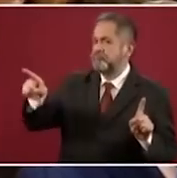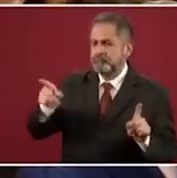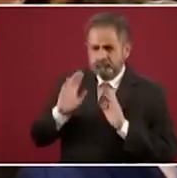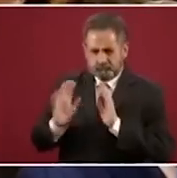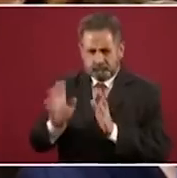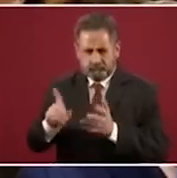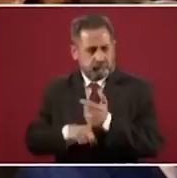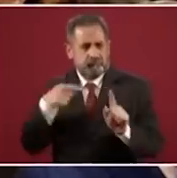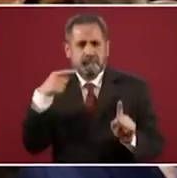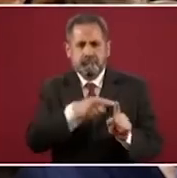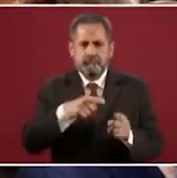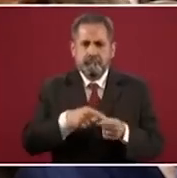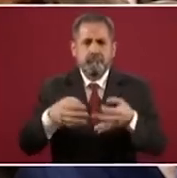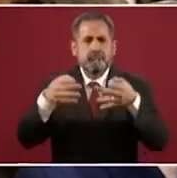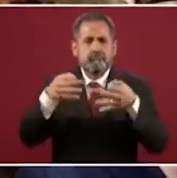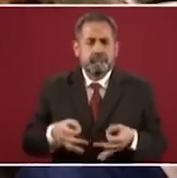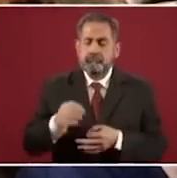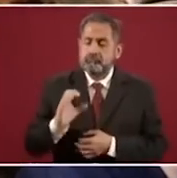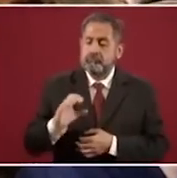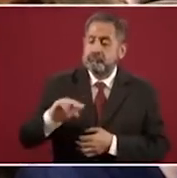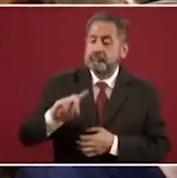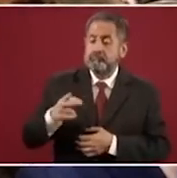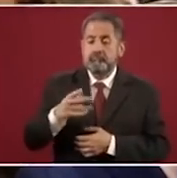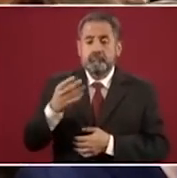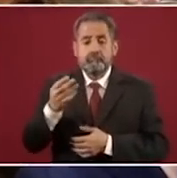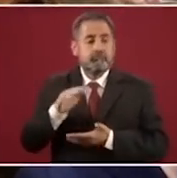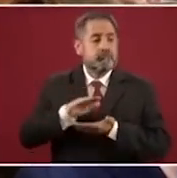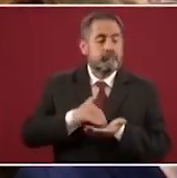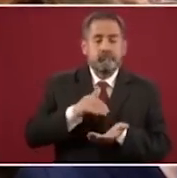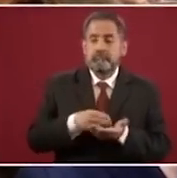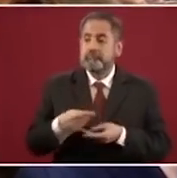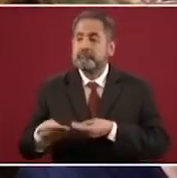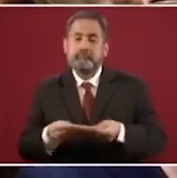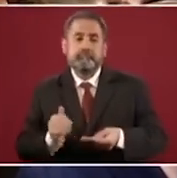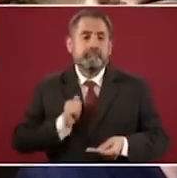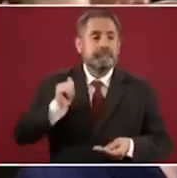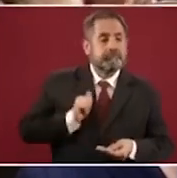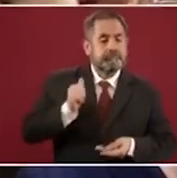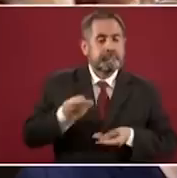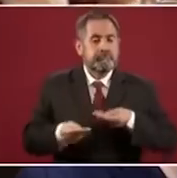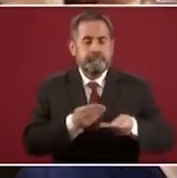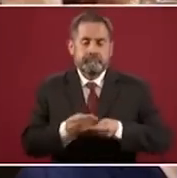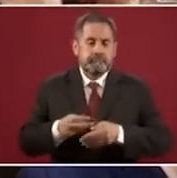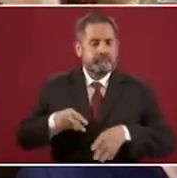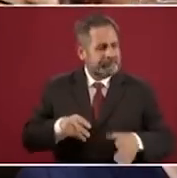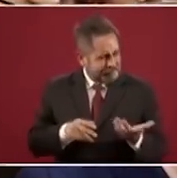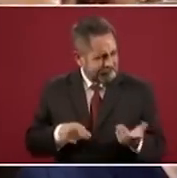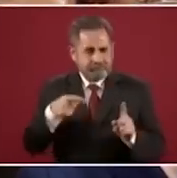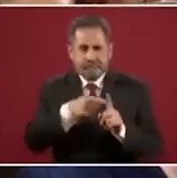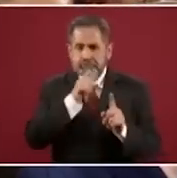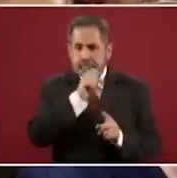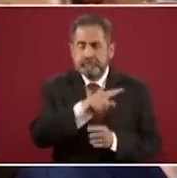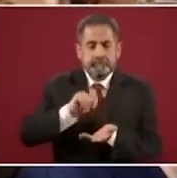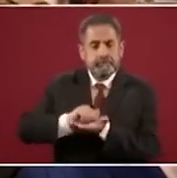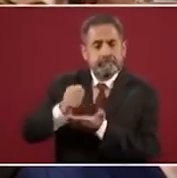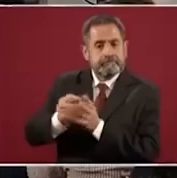utilizar documentos oficiales de la Comisión Nacional de Derechos Humanos para ocupar el cargo, y además también en su estado natal,